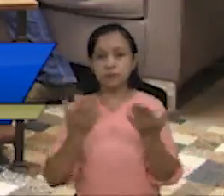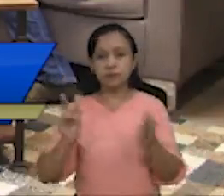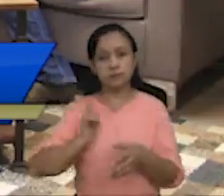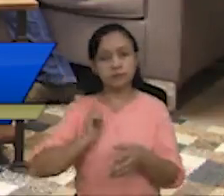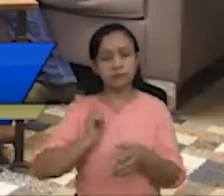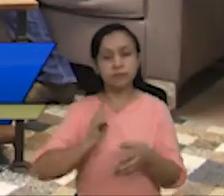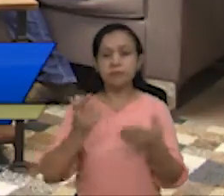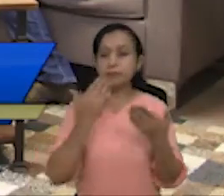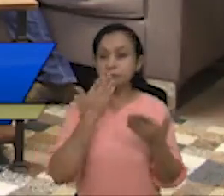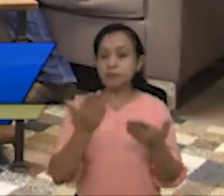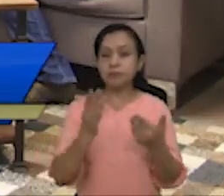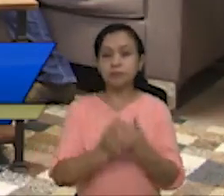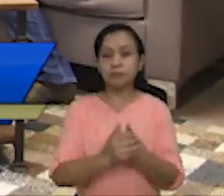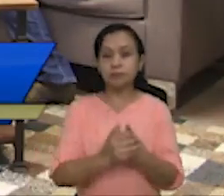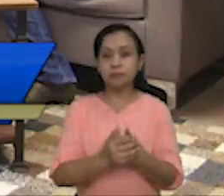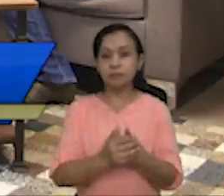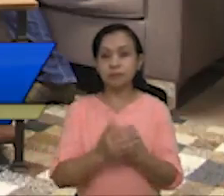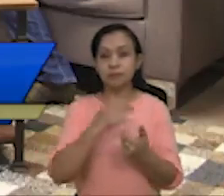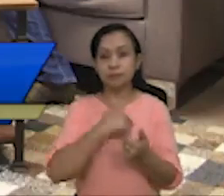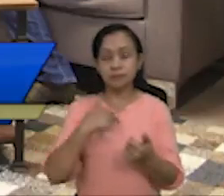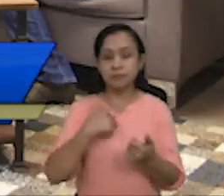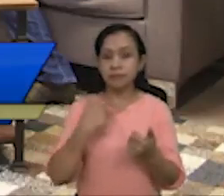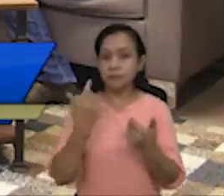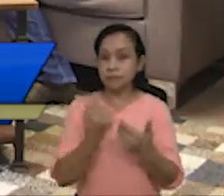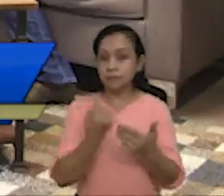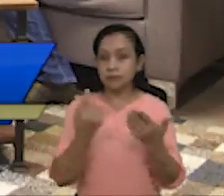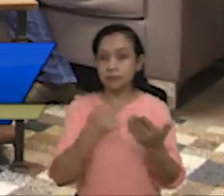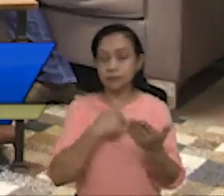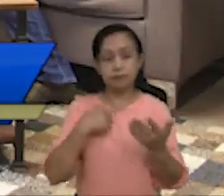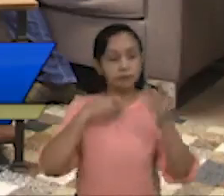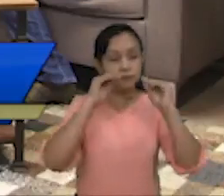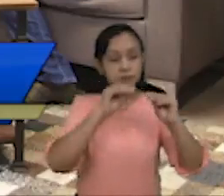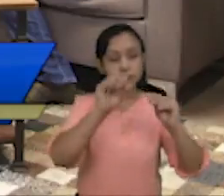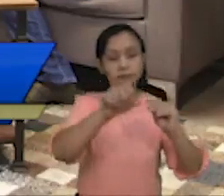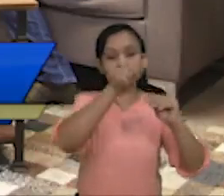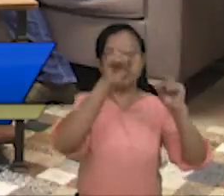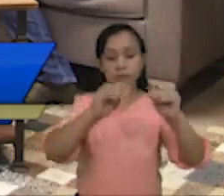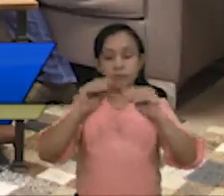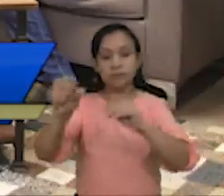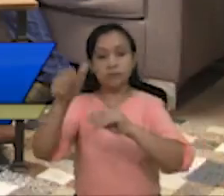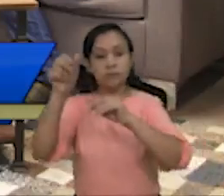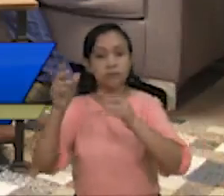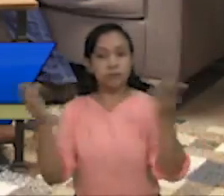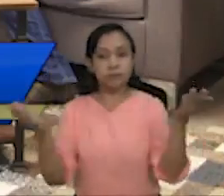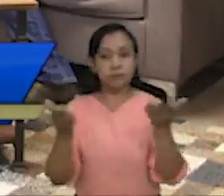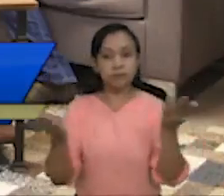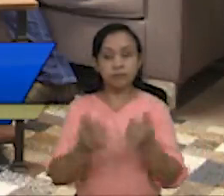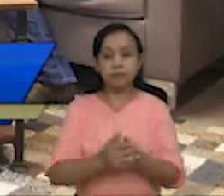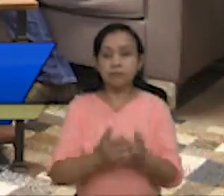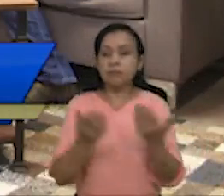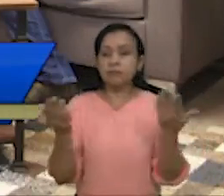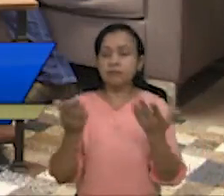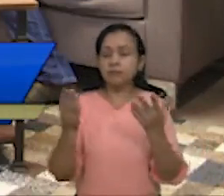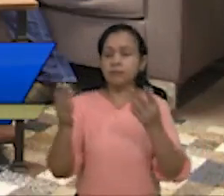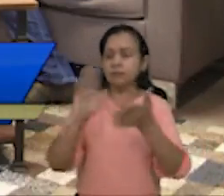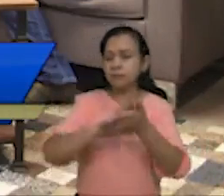esa oportunidad de no solamente hacer, sino que enseñarle a otros cómo hacerlo. ¿Qué